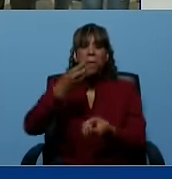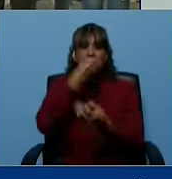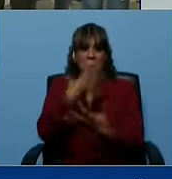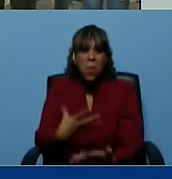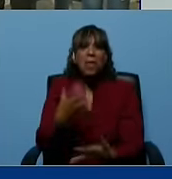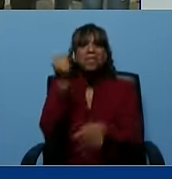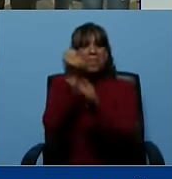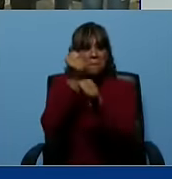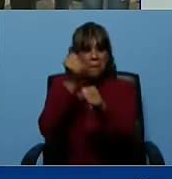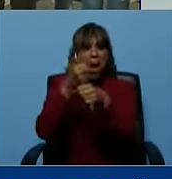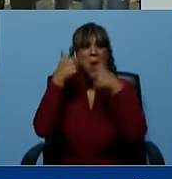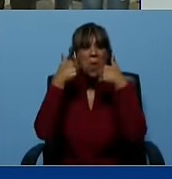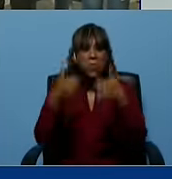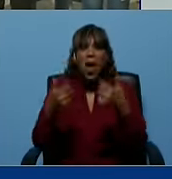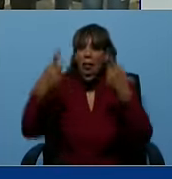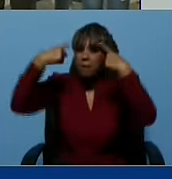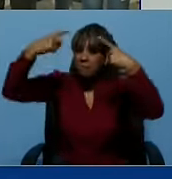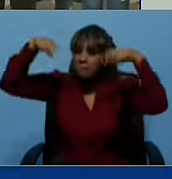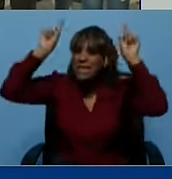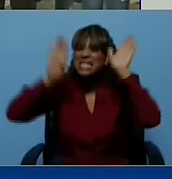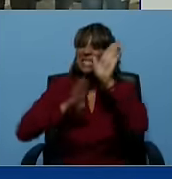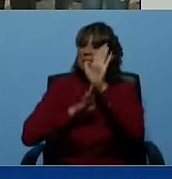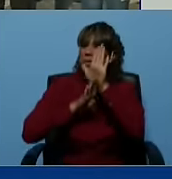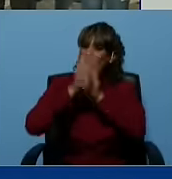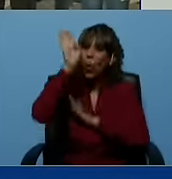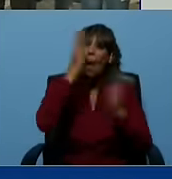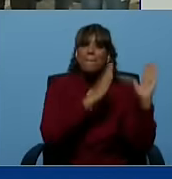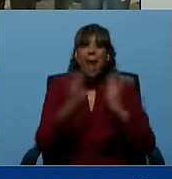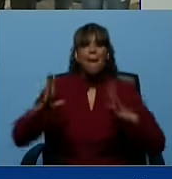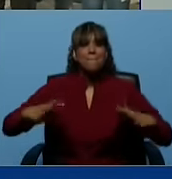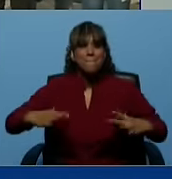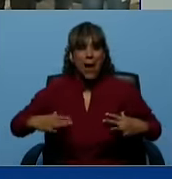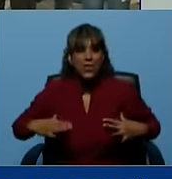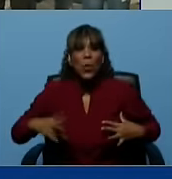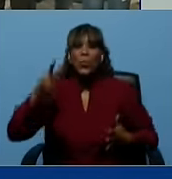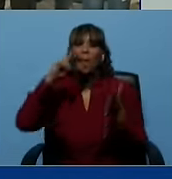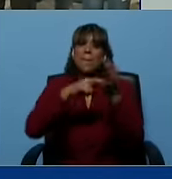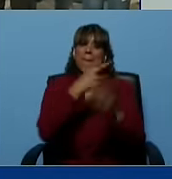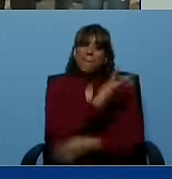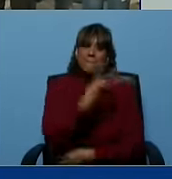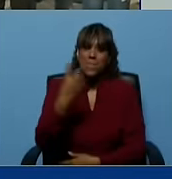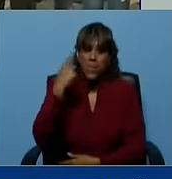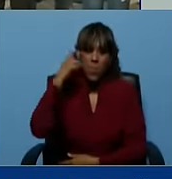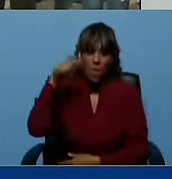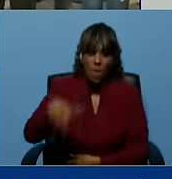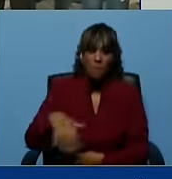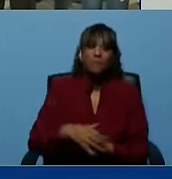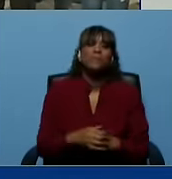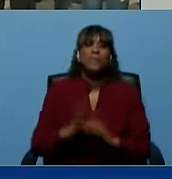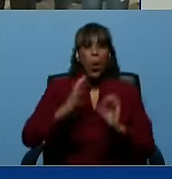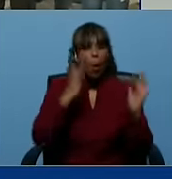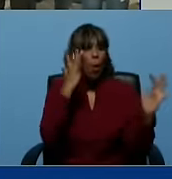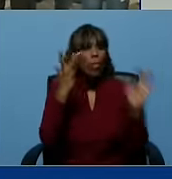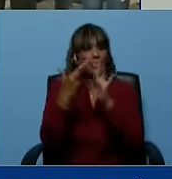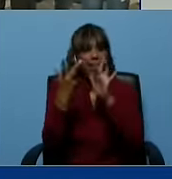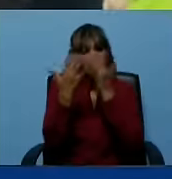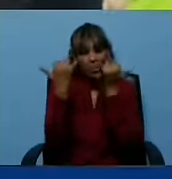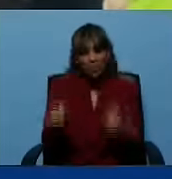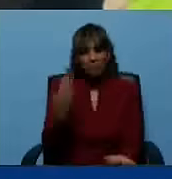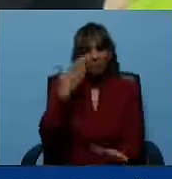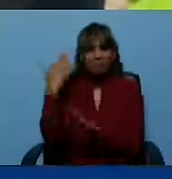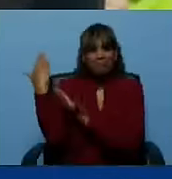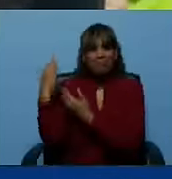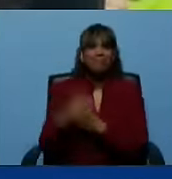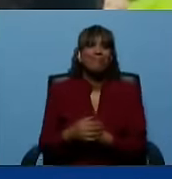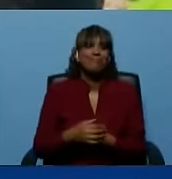pie y éxito el plan vacacional 2024. Adelante, muchachos. Aquí